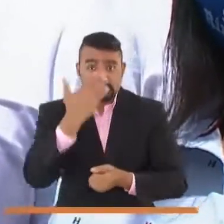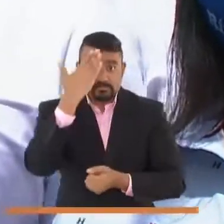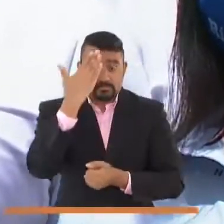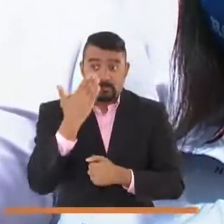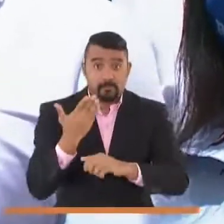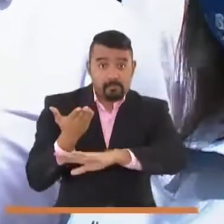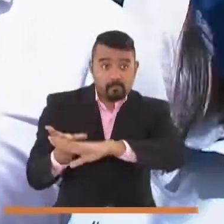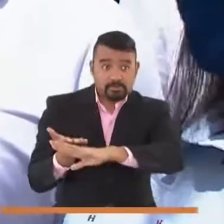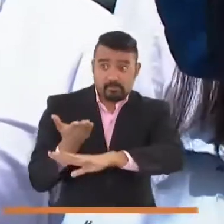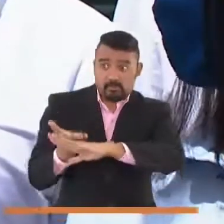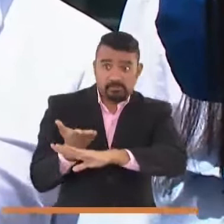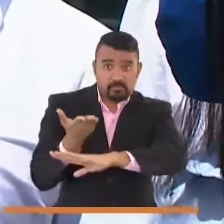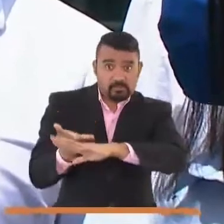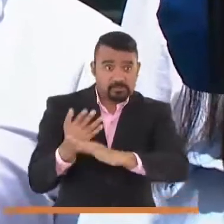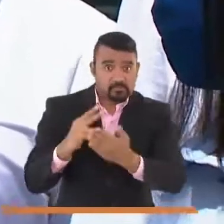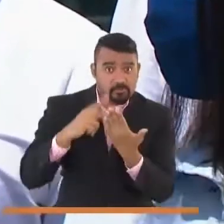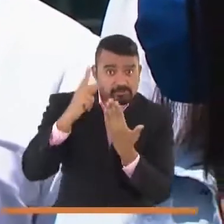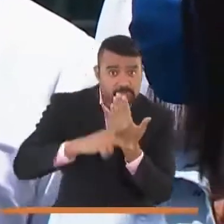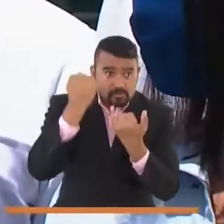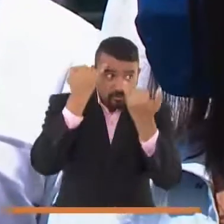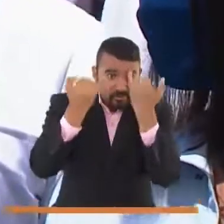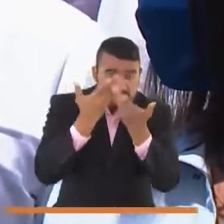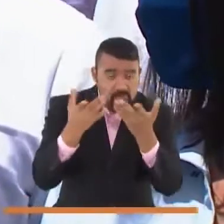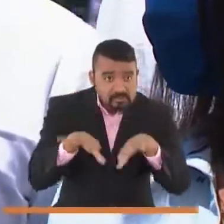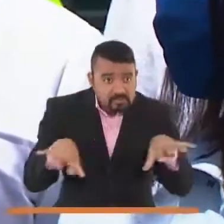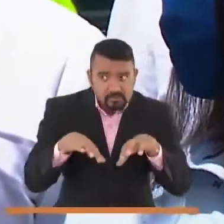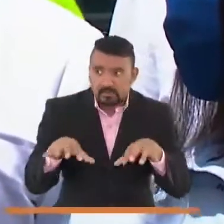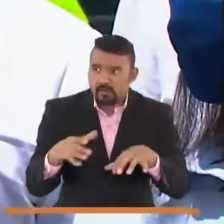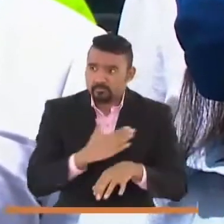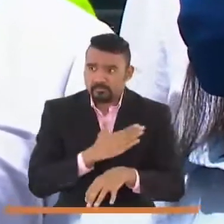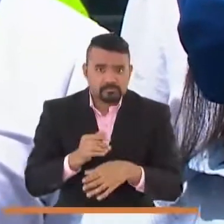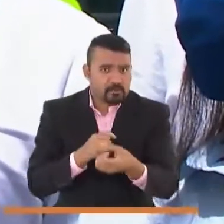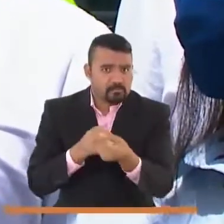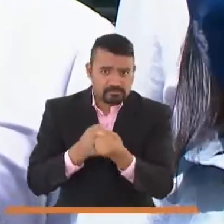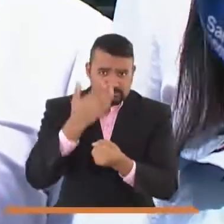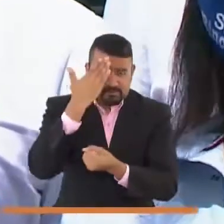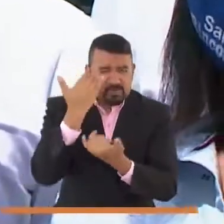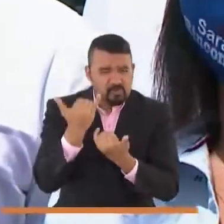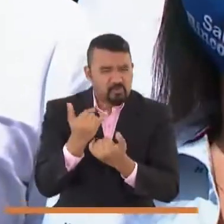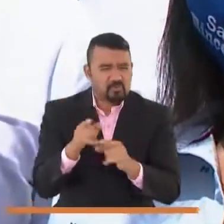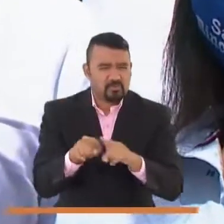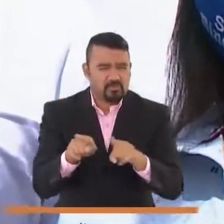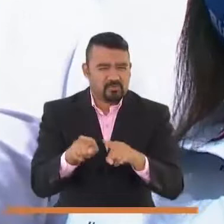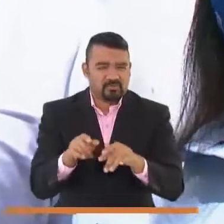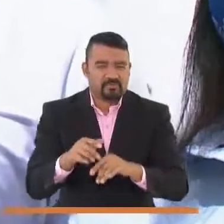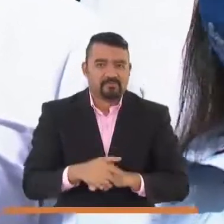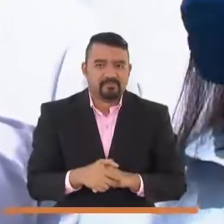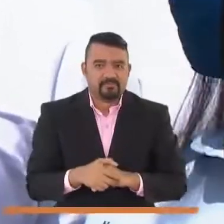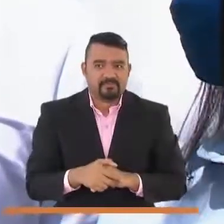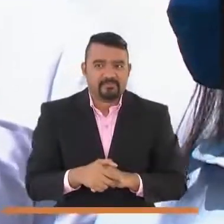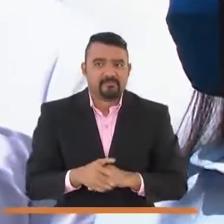Consejo los hemos aprobado. Felices de acompañarlo esta mañana en la inauguración de